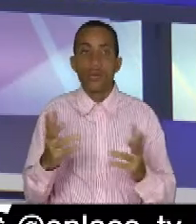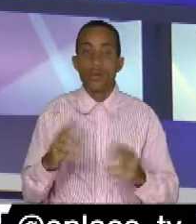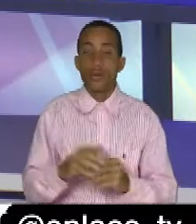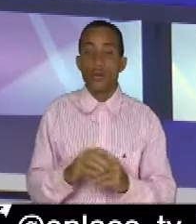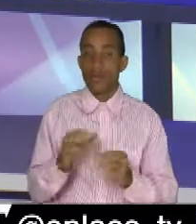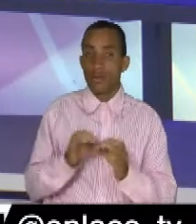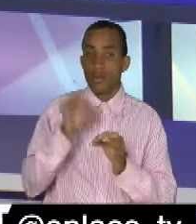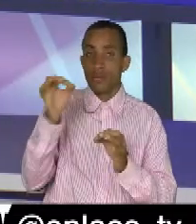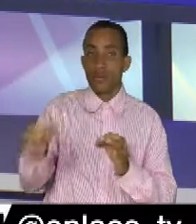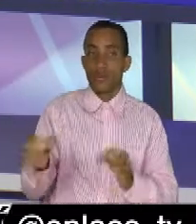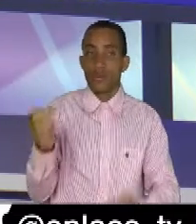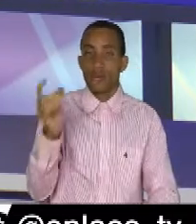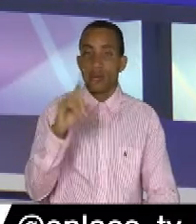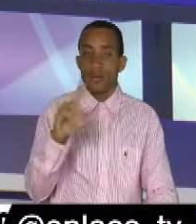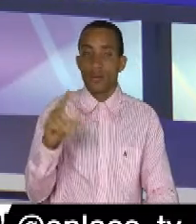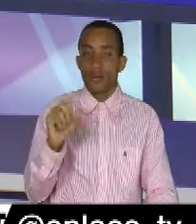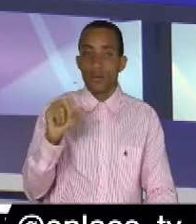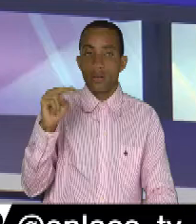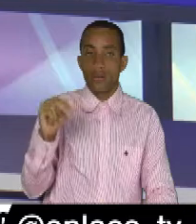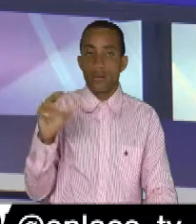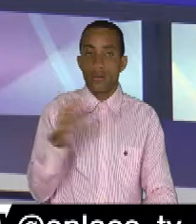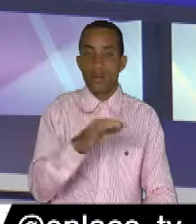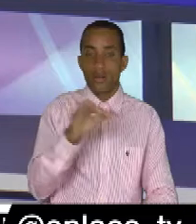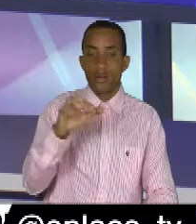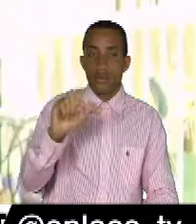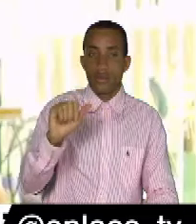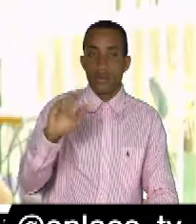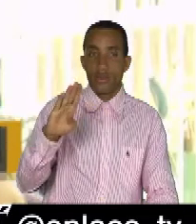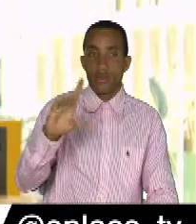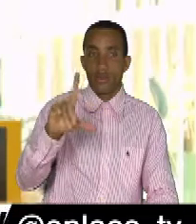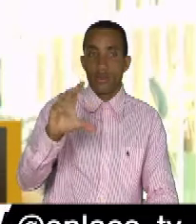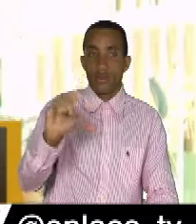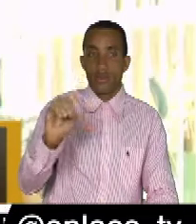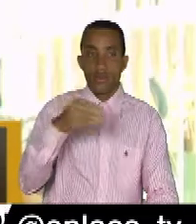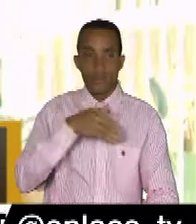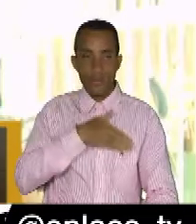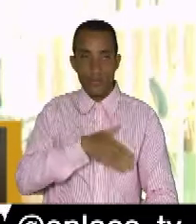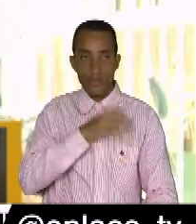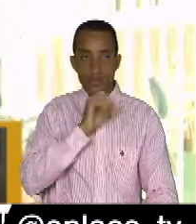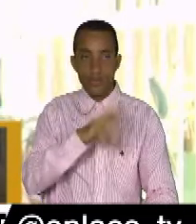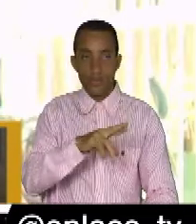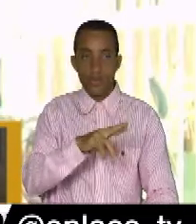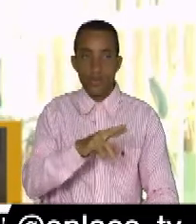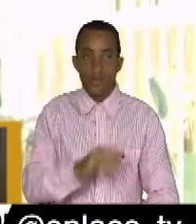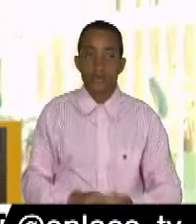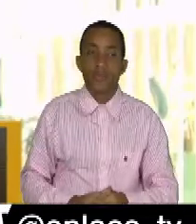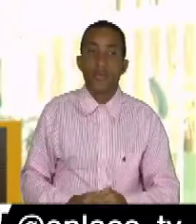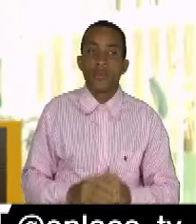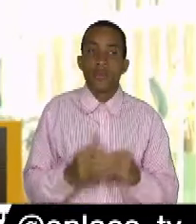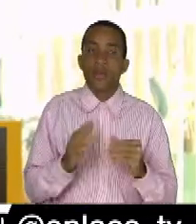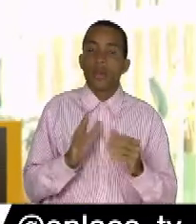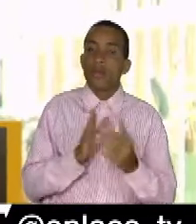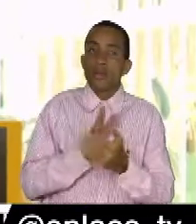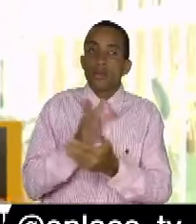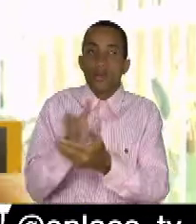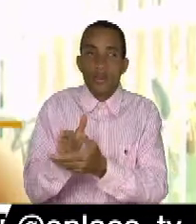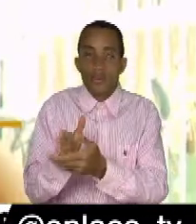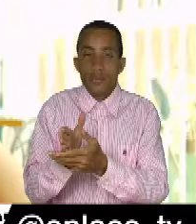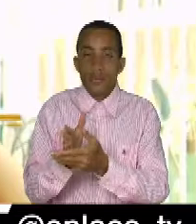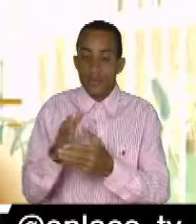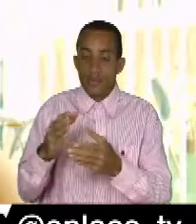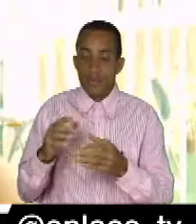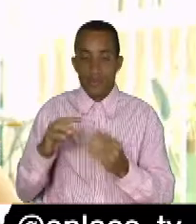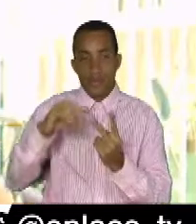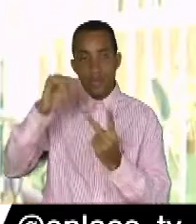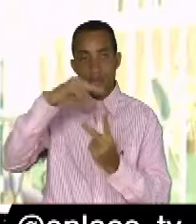Bolívar. Zulay CREDOS nos amplía la información. Buenas tardes, así es, pues hasta aquí, hasta CREDOS, llegó una familia en las últimas